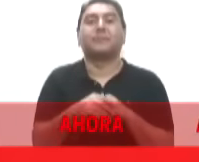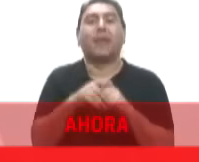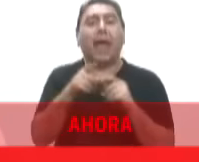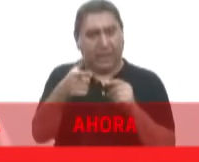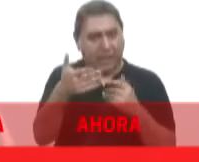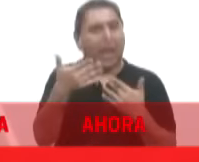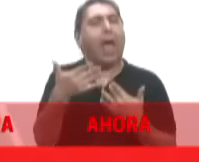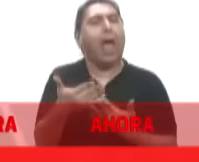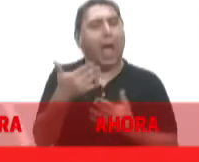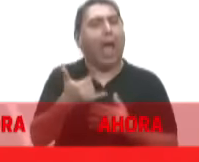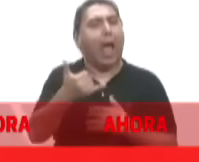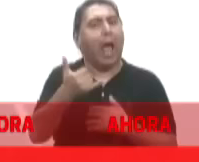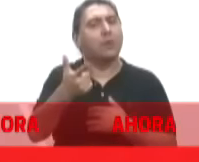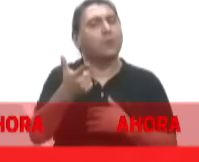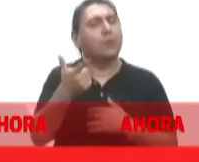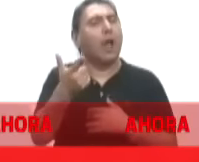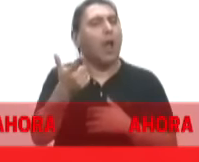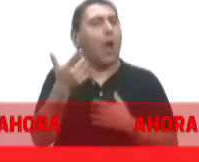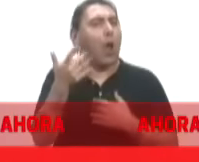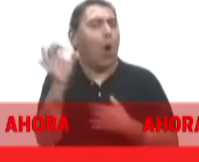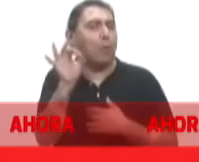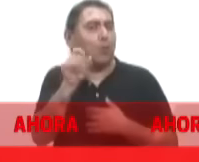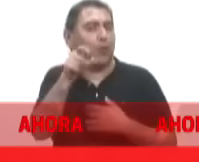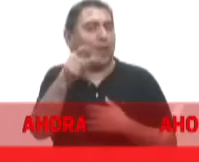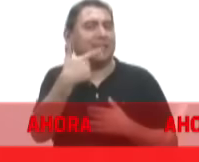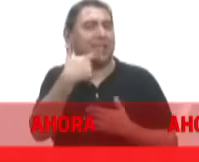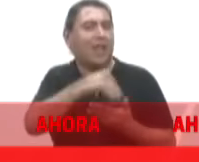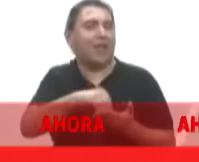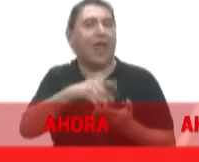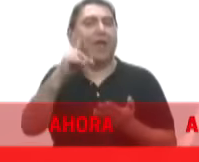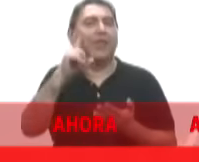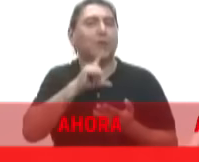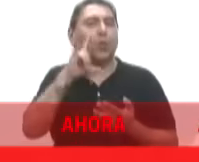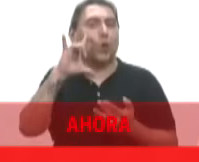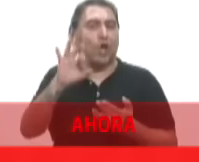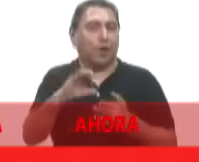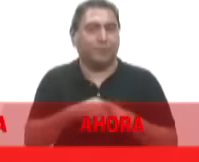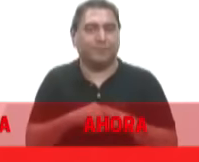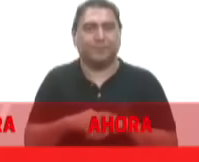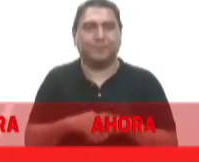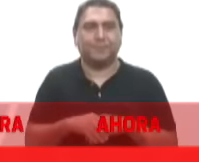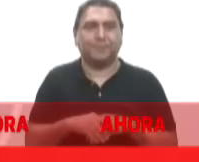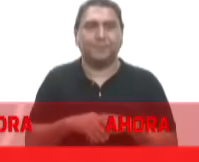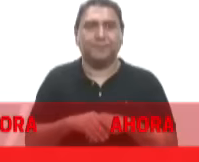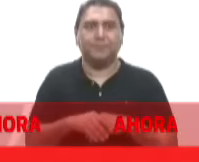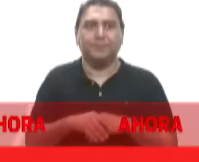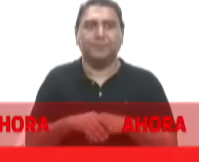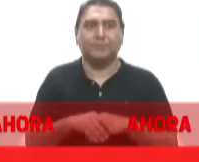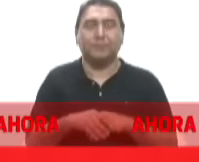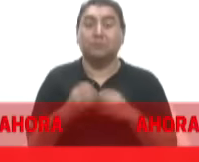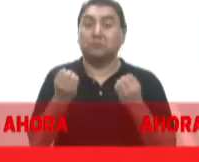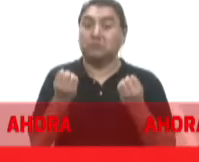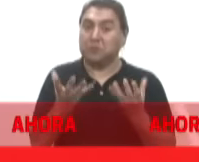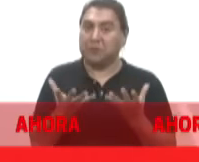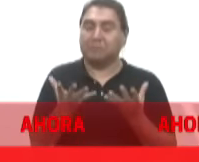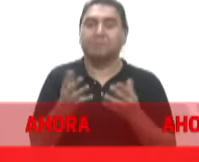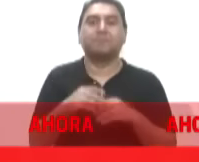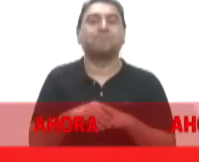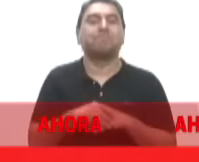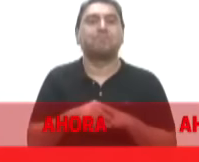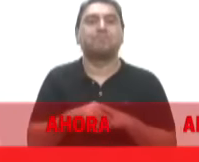posibilidad, senadora Di Tullio. Muy bien.